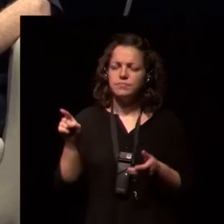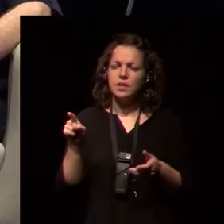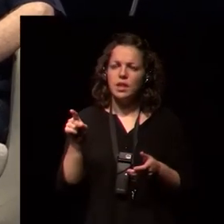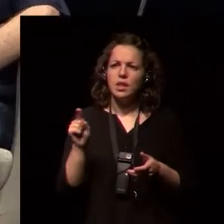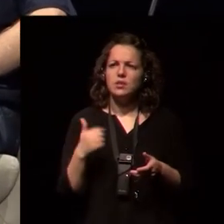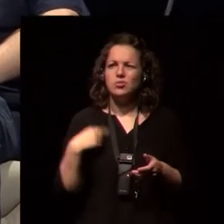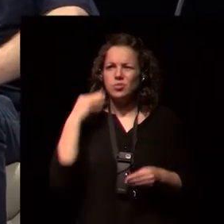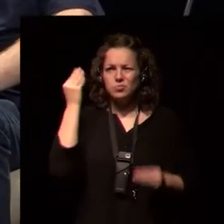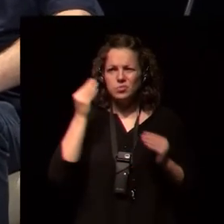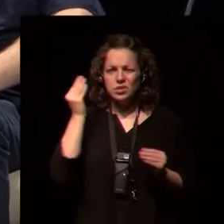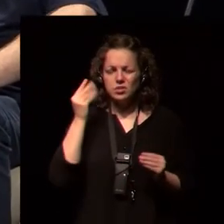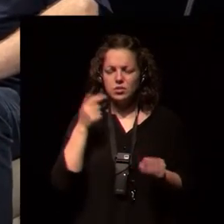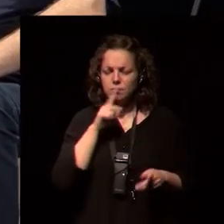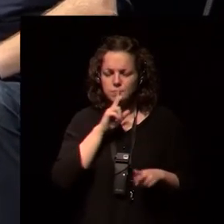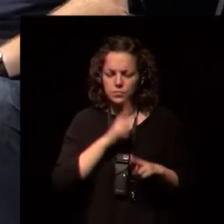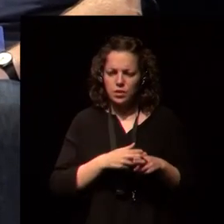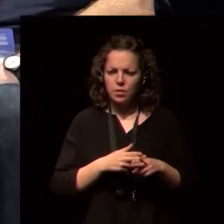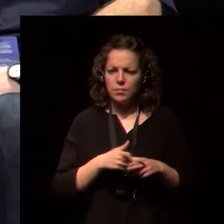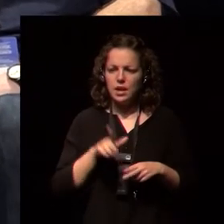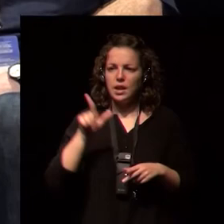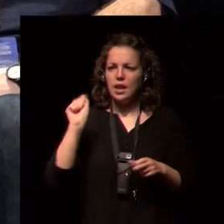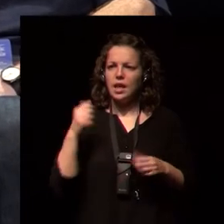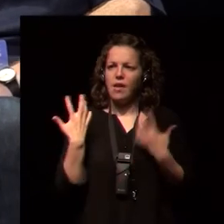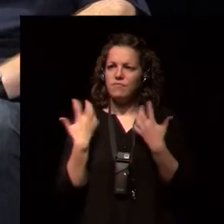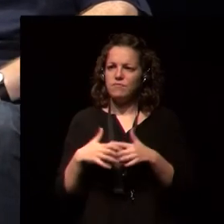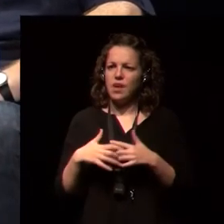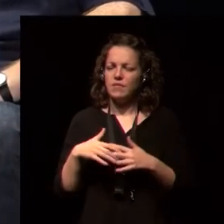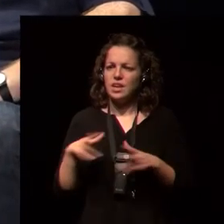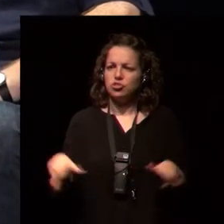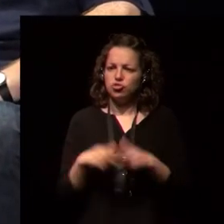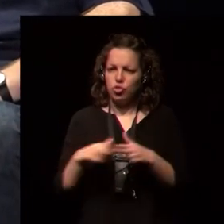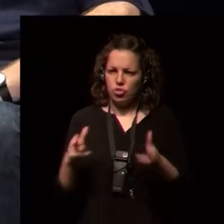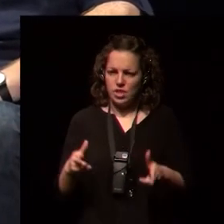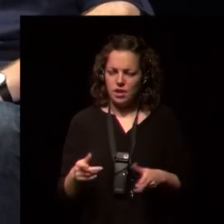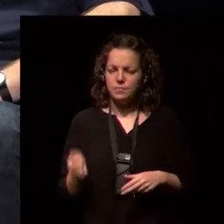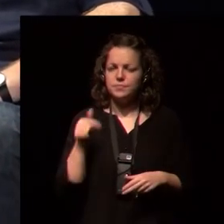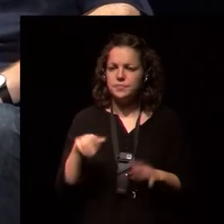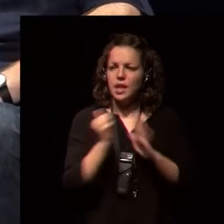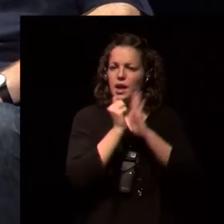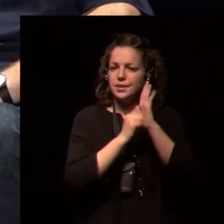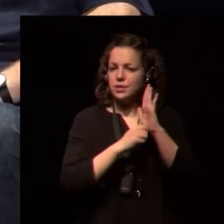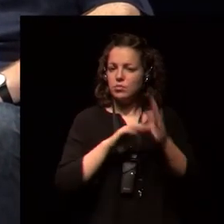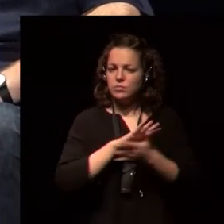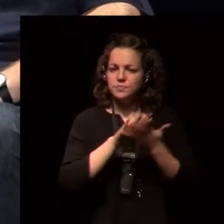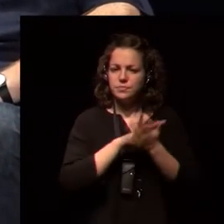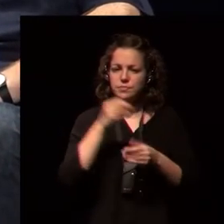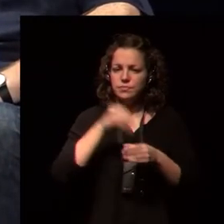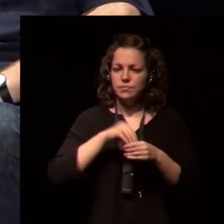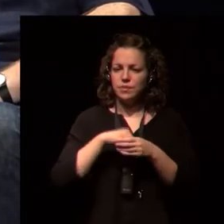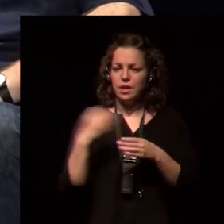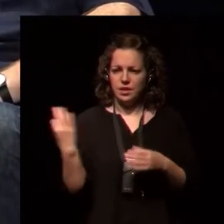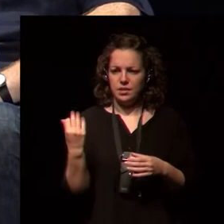creo que se titulaba La fábrica social, The Social Factory. Y en ese artículo ella habla